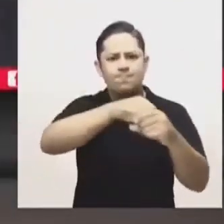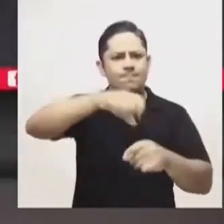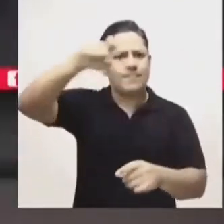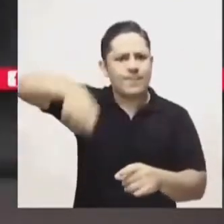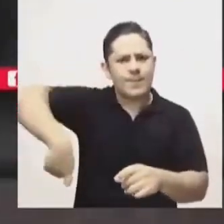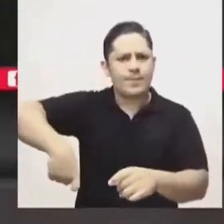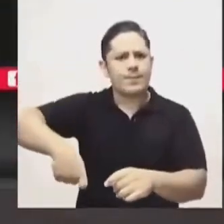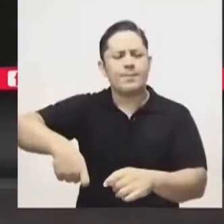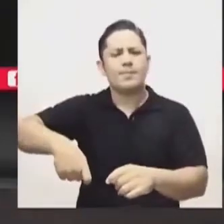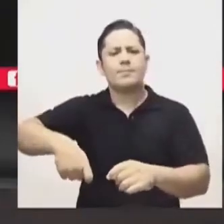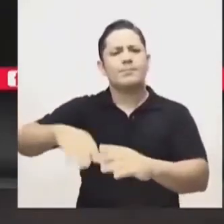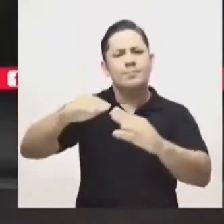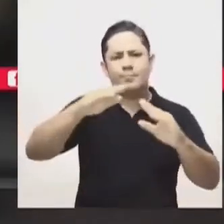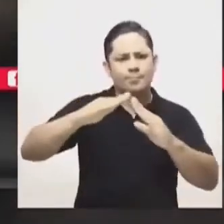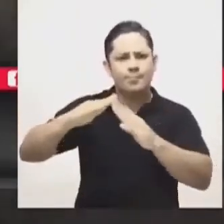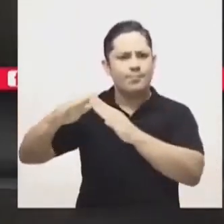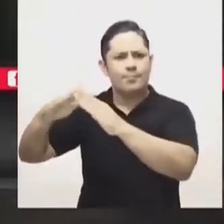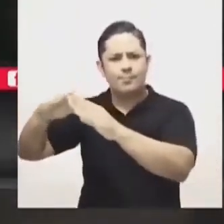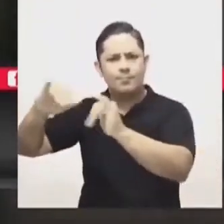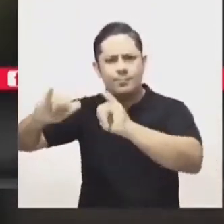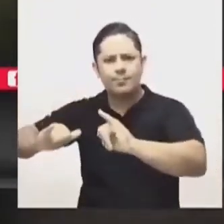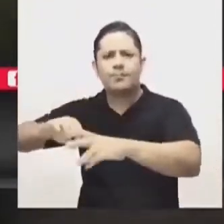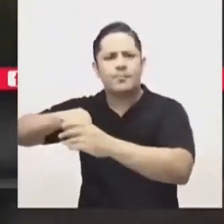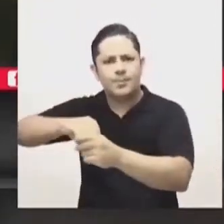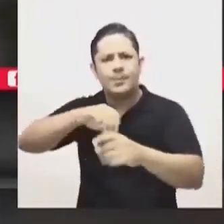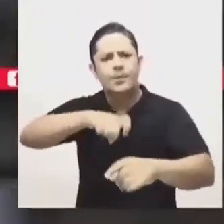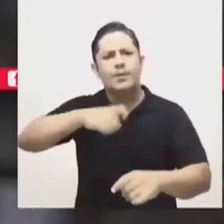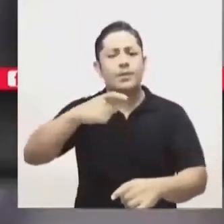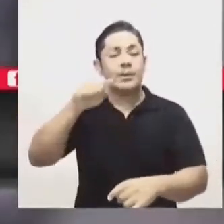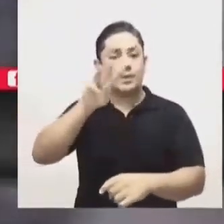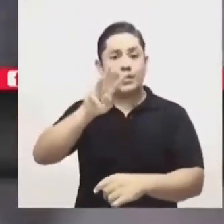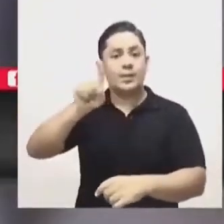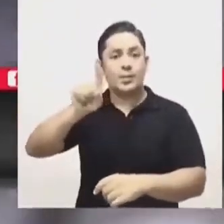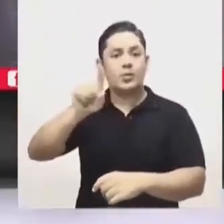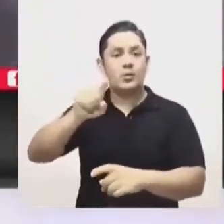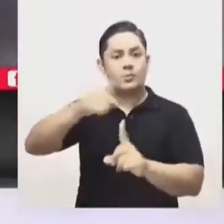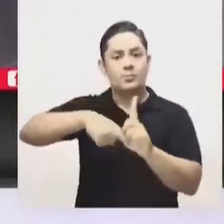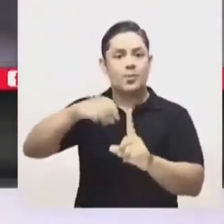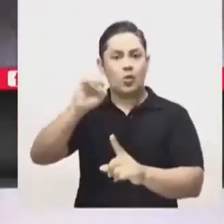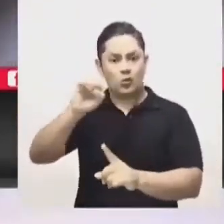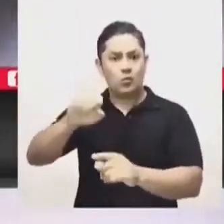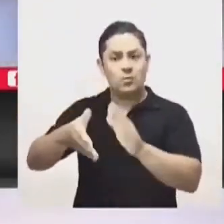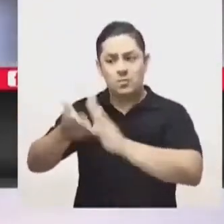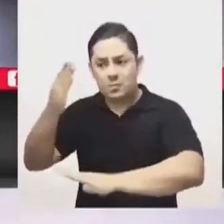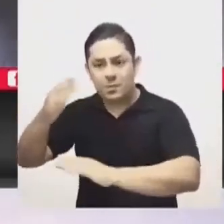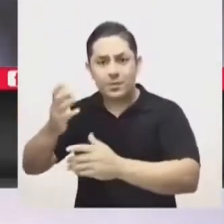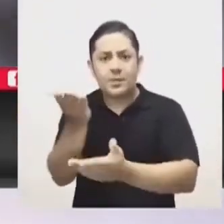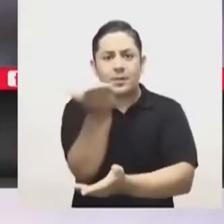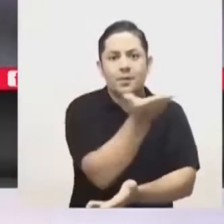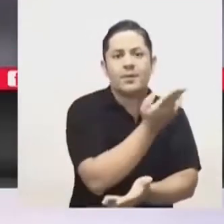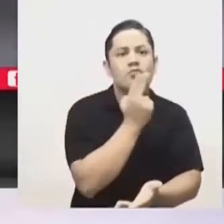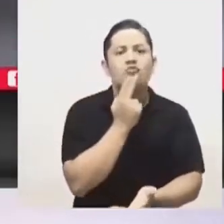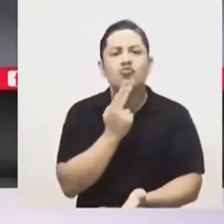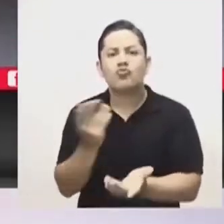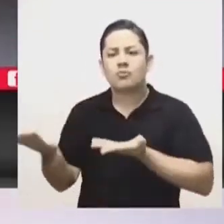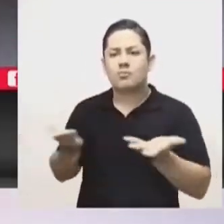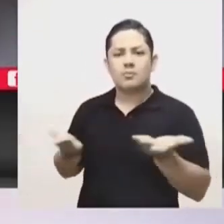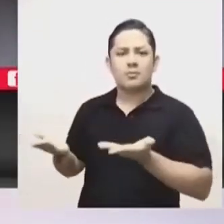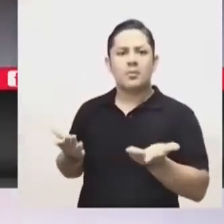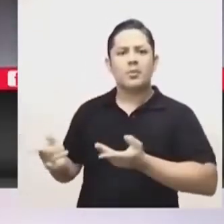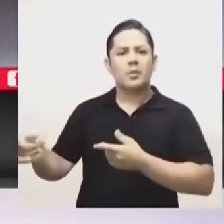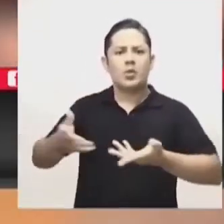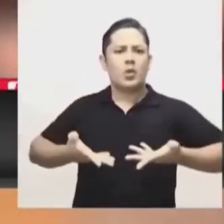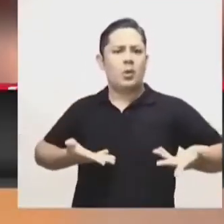menores. Es decir, que este 31 de octubre los niños no podrán salir como es tradicional a pedir dulce en los establecimientos